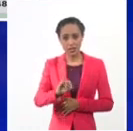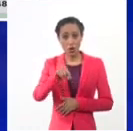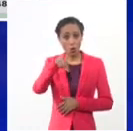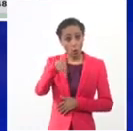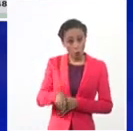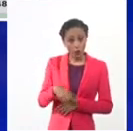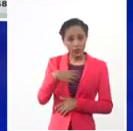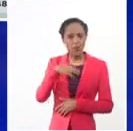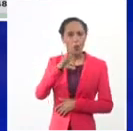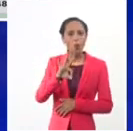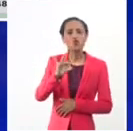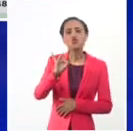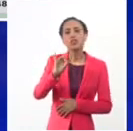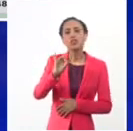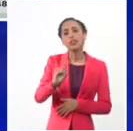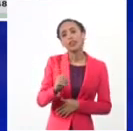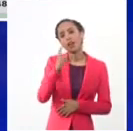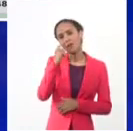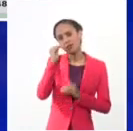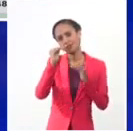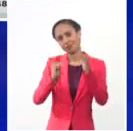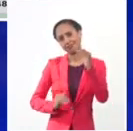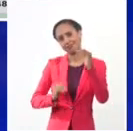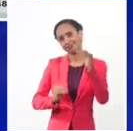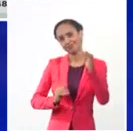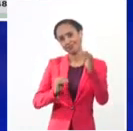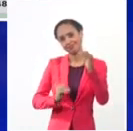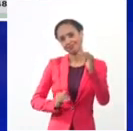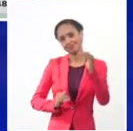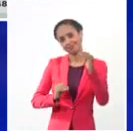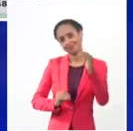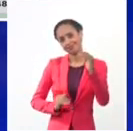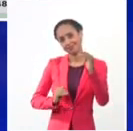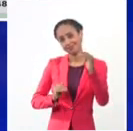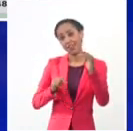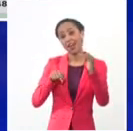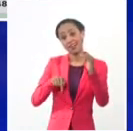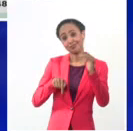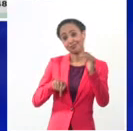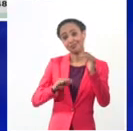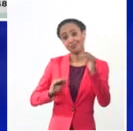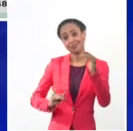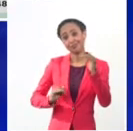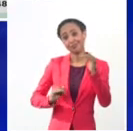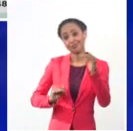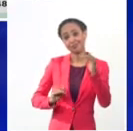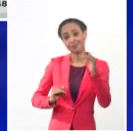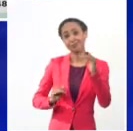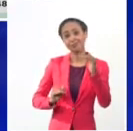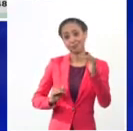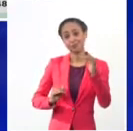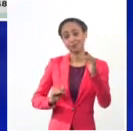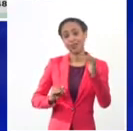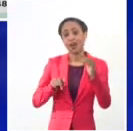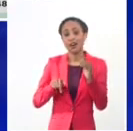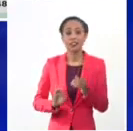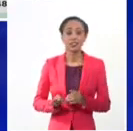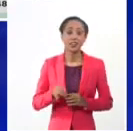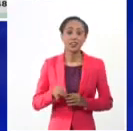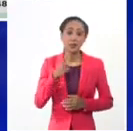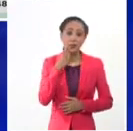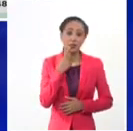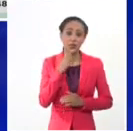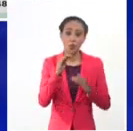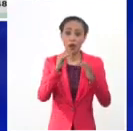870. Indiscutiblemente ha ido bajando paulatinamente, como debe ser. Esto, un bajón